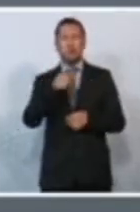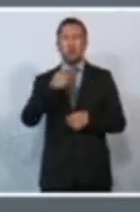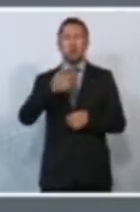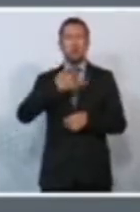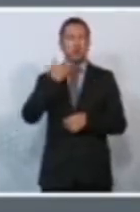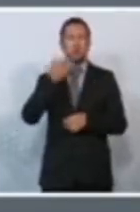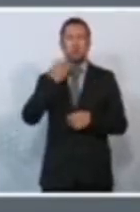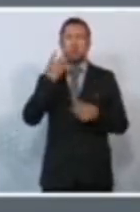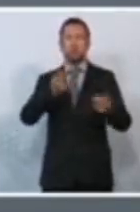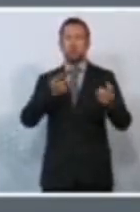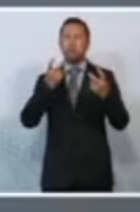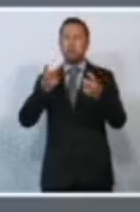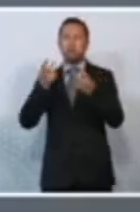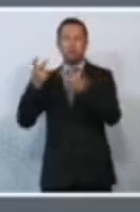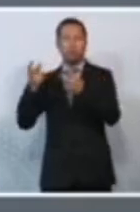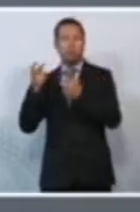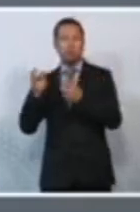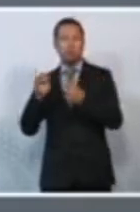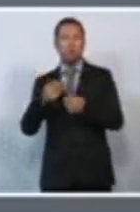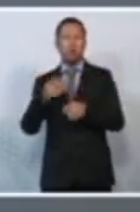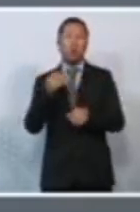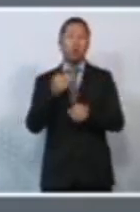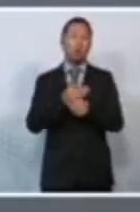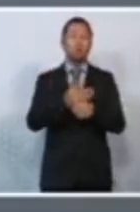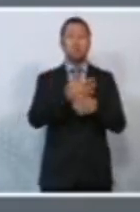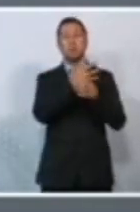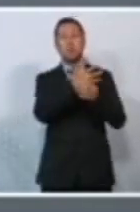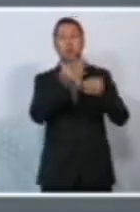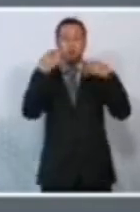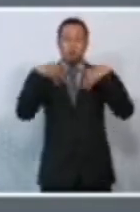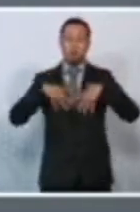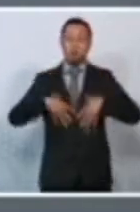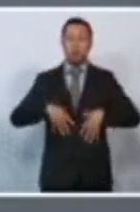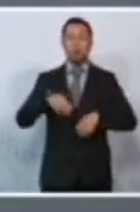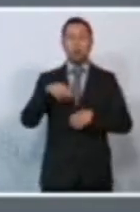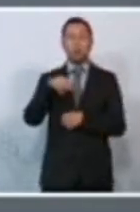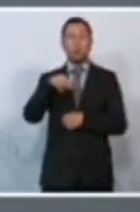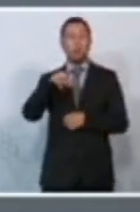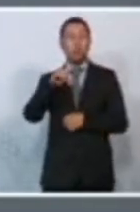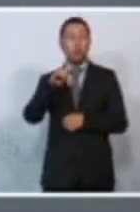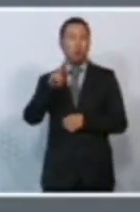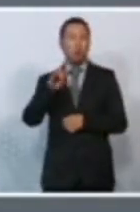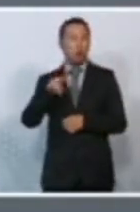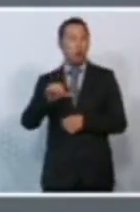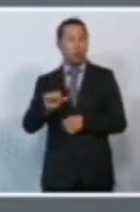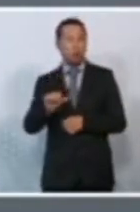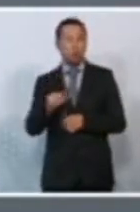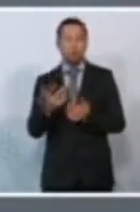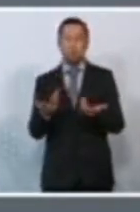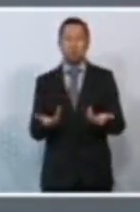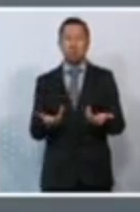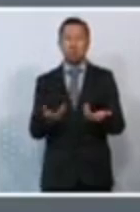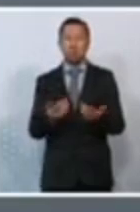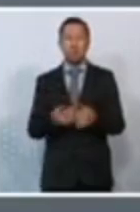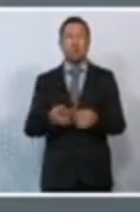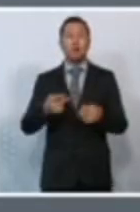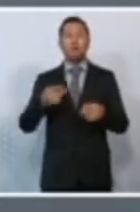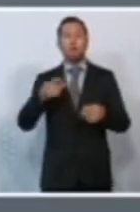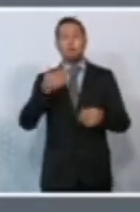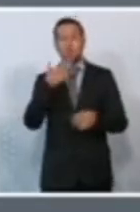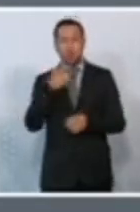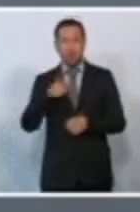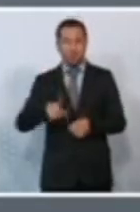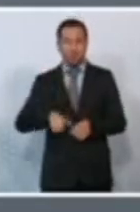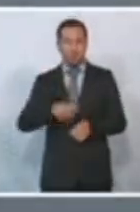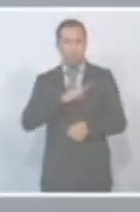rateros que siempre han saqueado a Quintana Roo, aunque hoy vengan disfrazados de color guinda. No se puede hacer buen